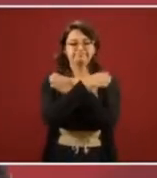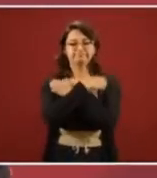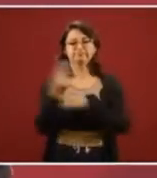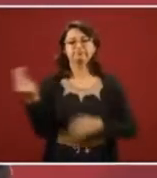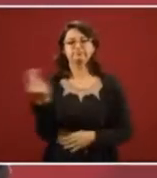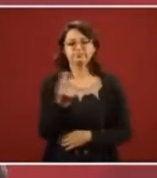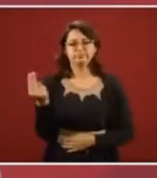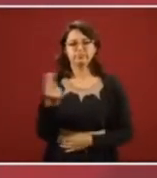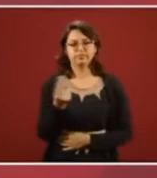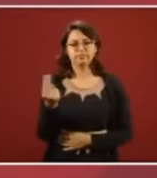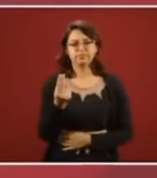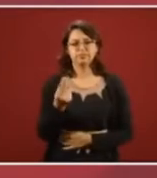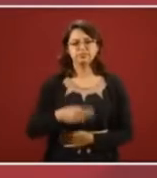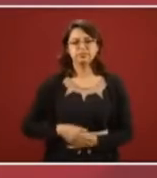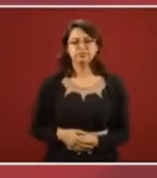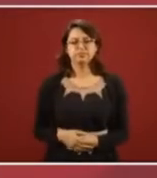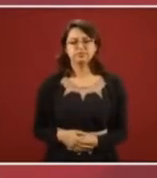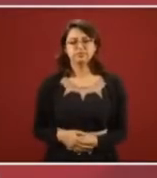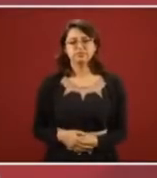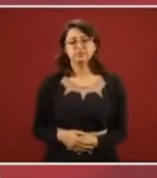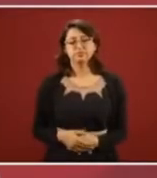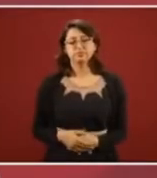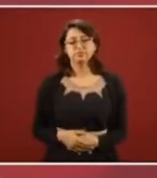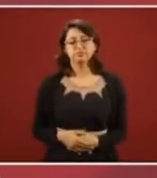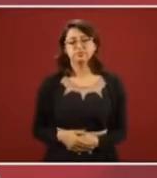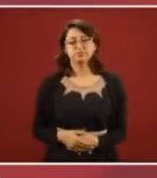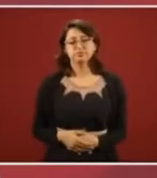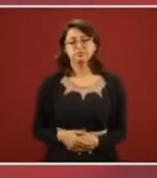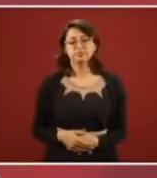a veces no se tiene